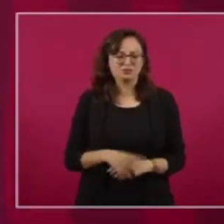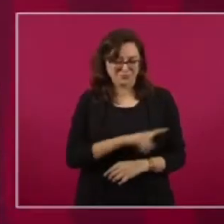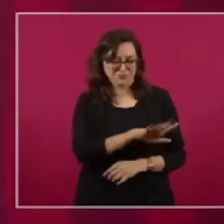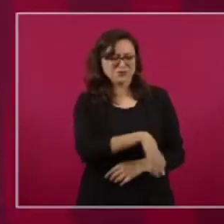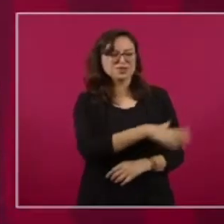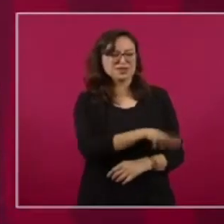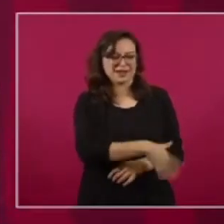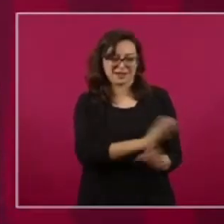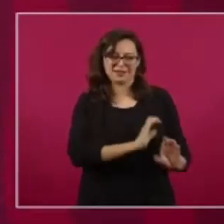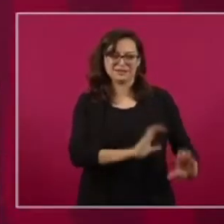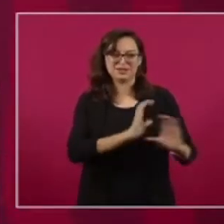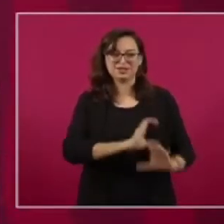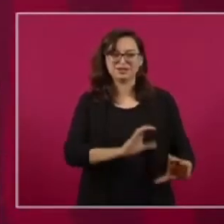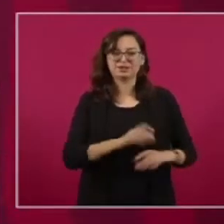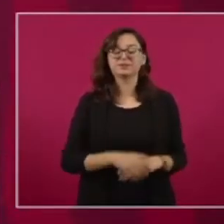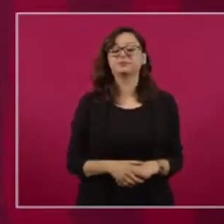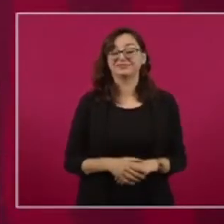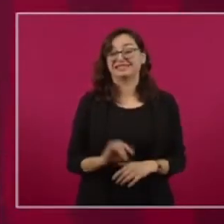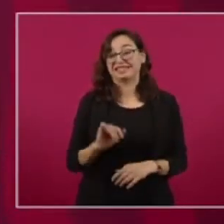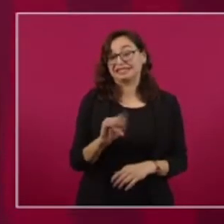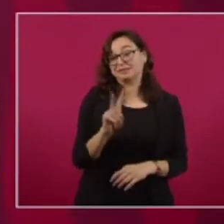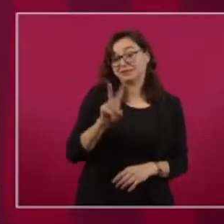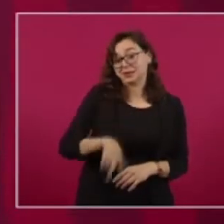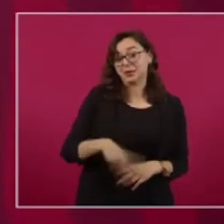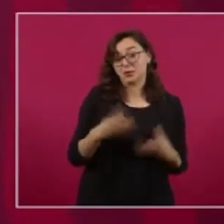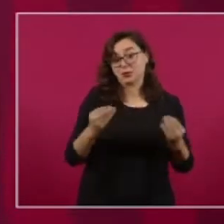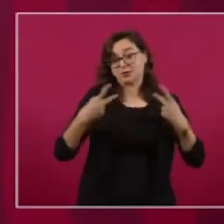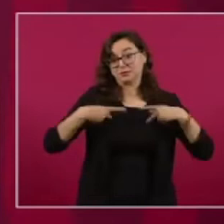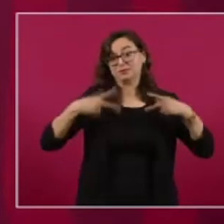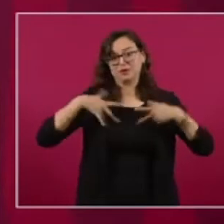papás o gente grande que quiere venir y